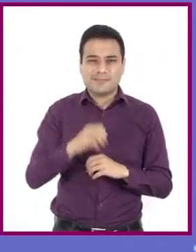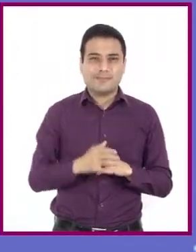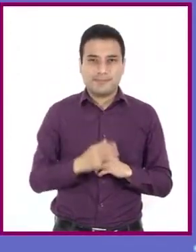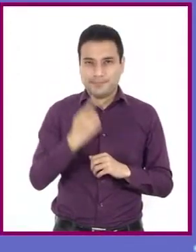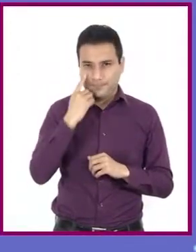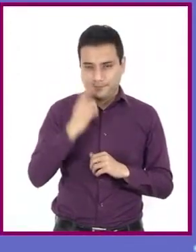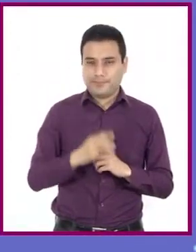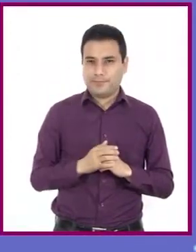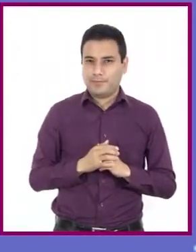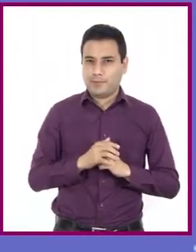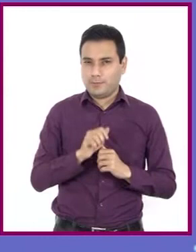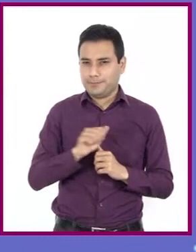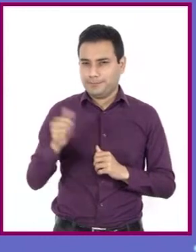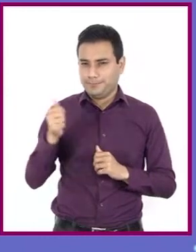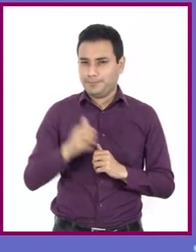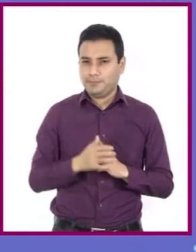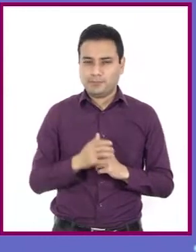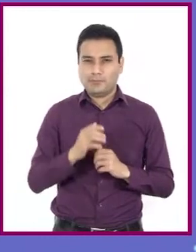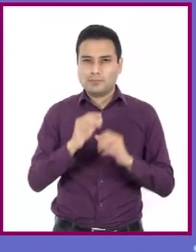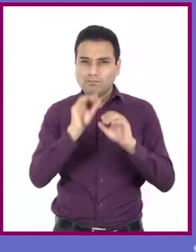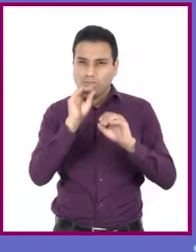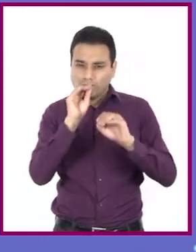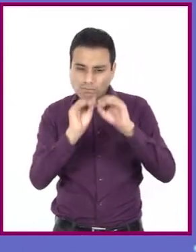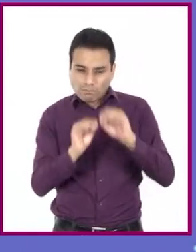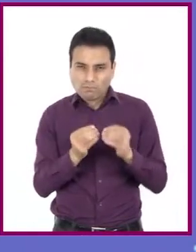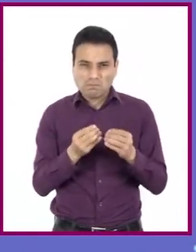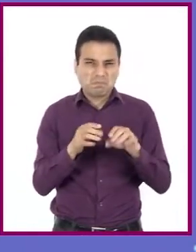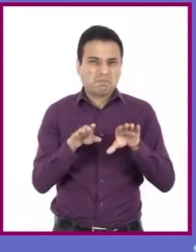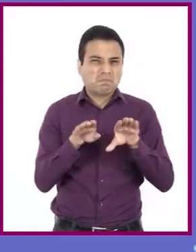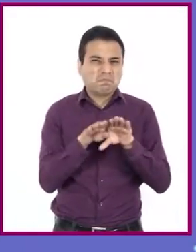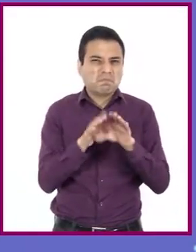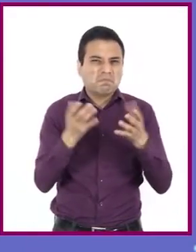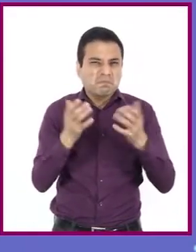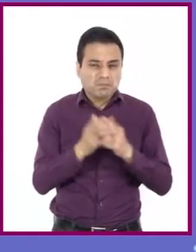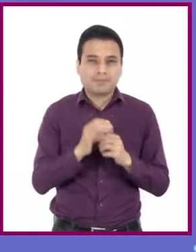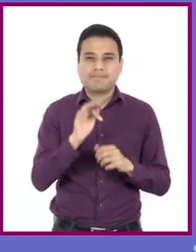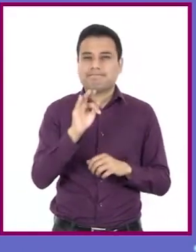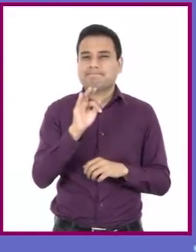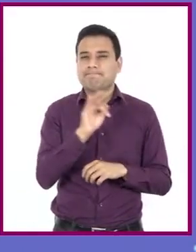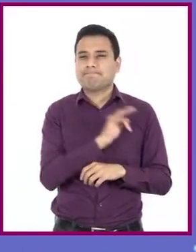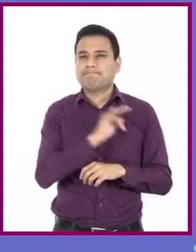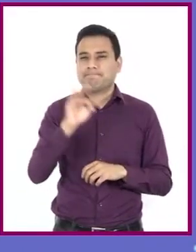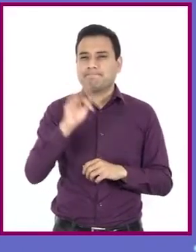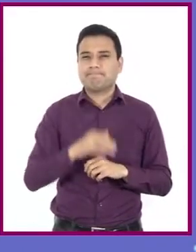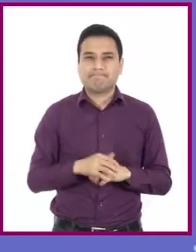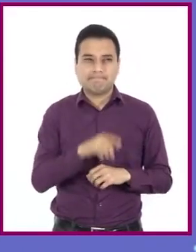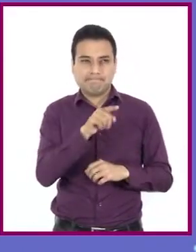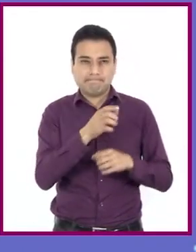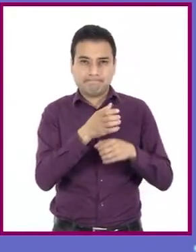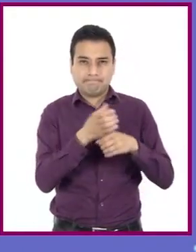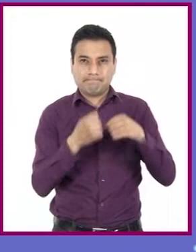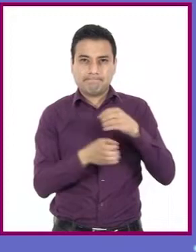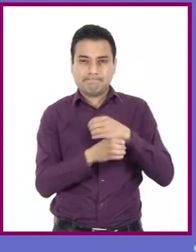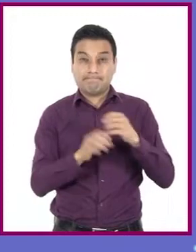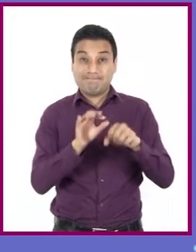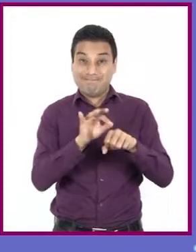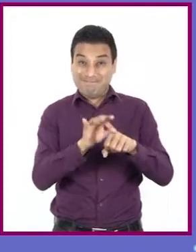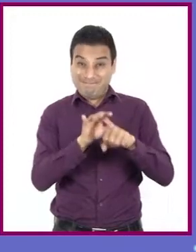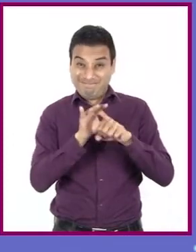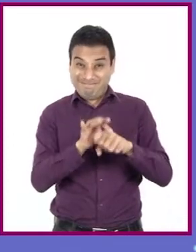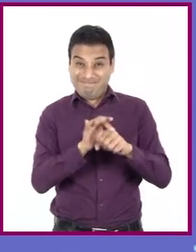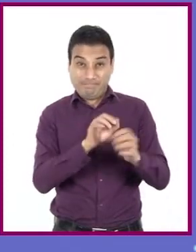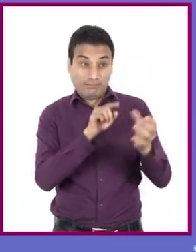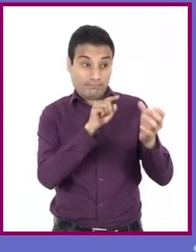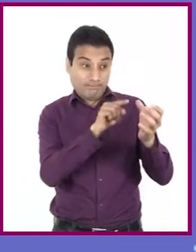figurativas pueden ser trabajadas con un alto grado de mimetismo, es decir, que la figura representada